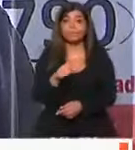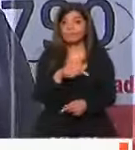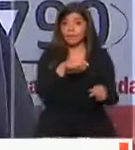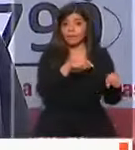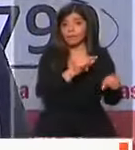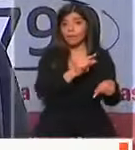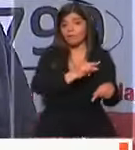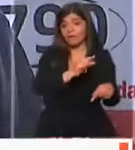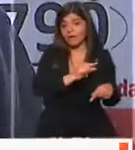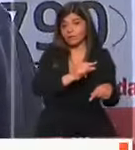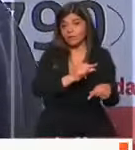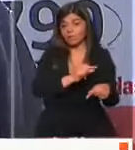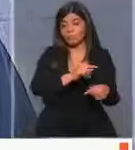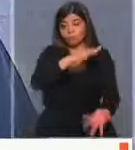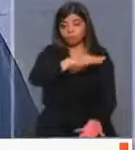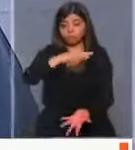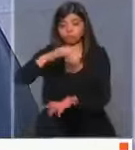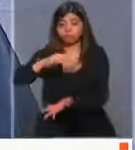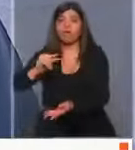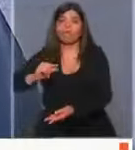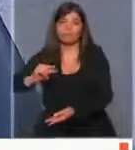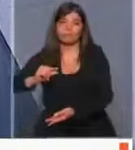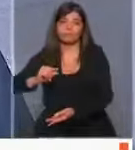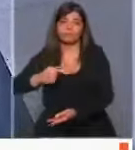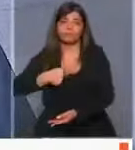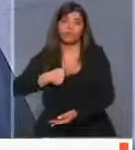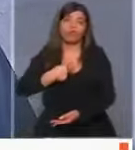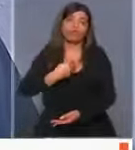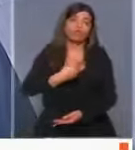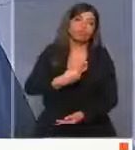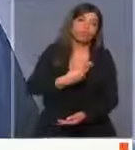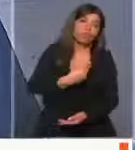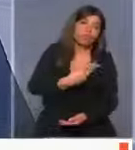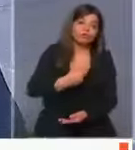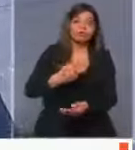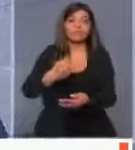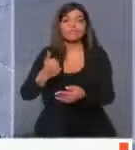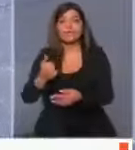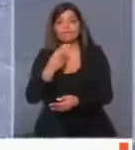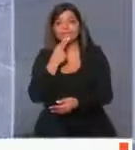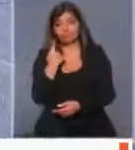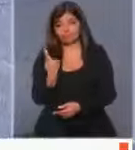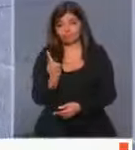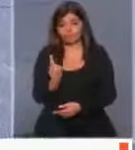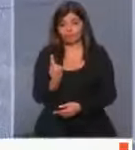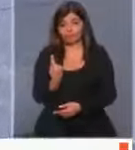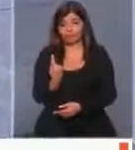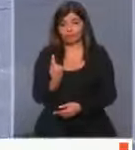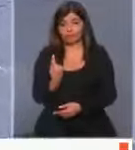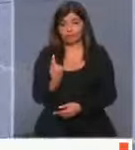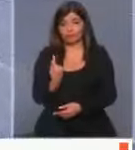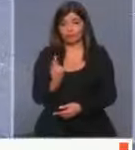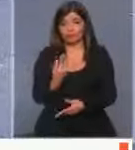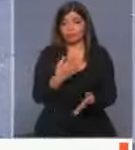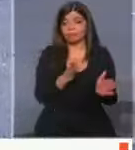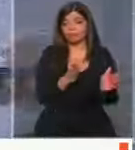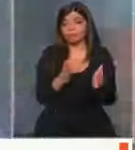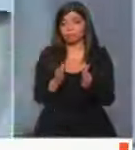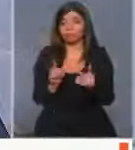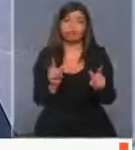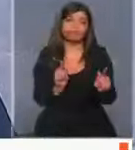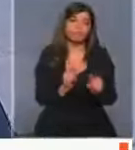y si compras por caja, más barato todavía. Yo realmente estoy comprando de A12, de A6, vivo solo, entonces no necesito más. Y ahora una